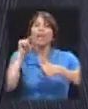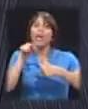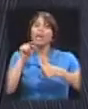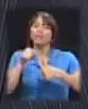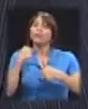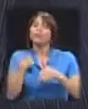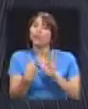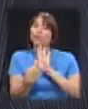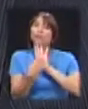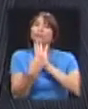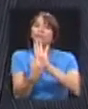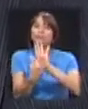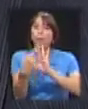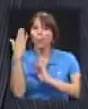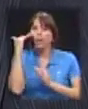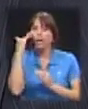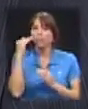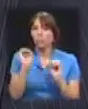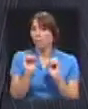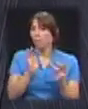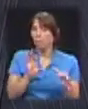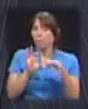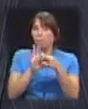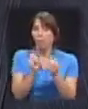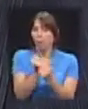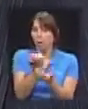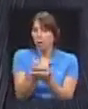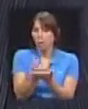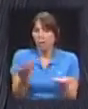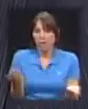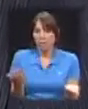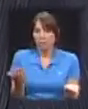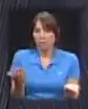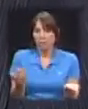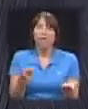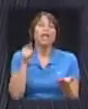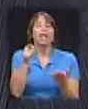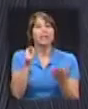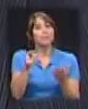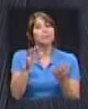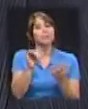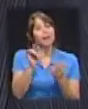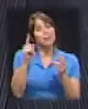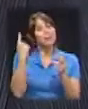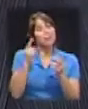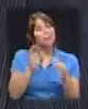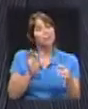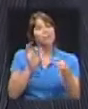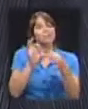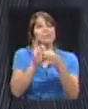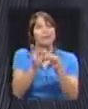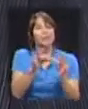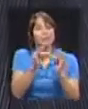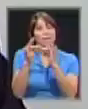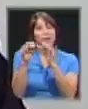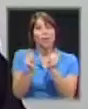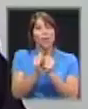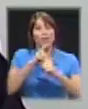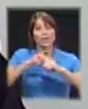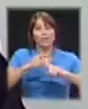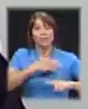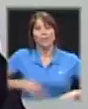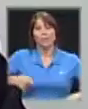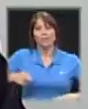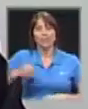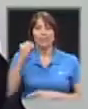tiene nada que ver con economía, sino con elementos políticos y esa relación tan especial que él tuvo con el expresidente Arias.